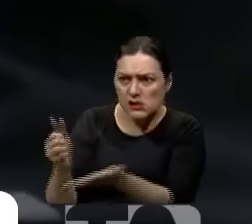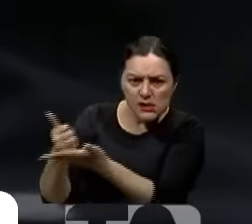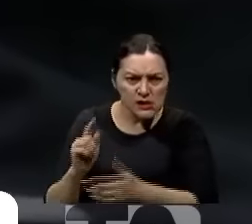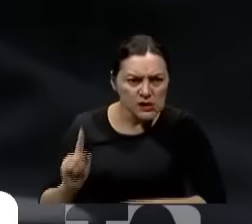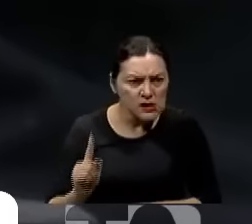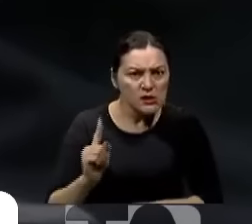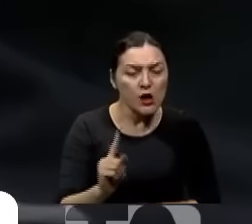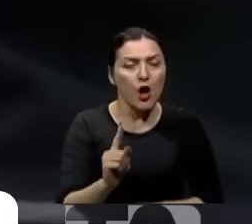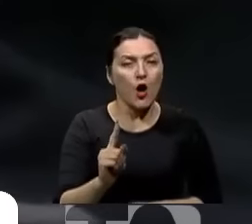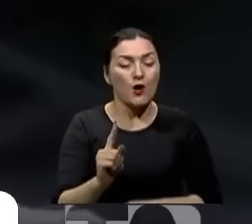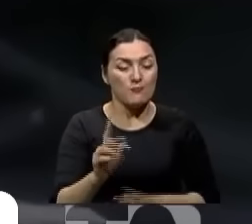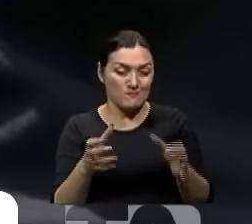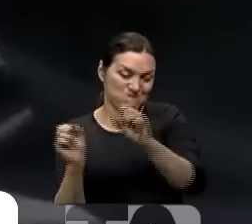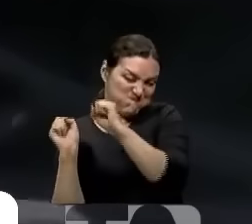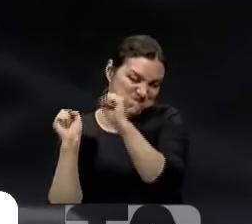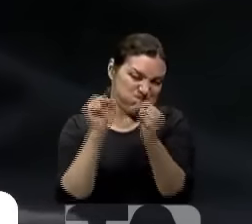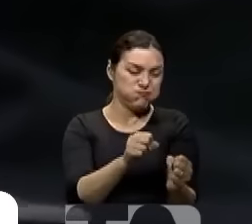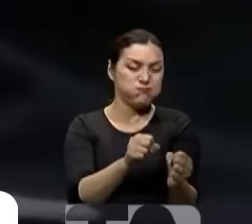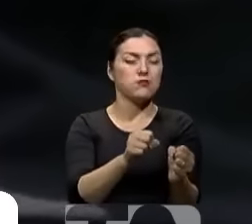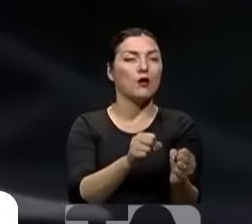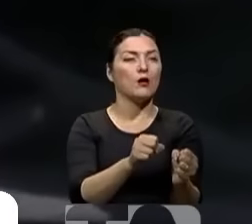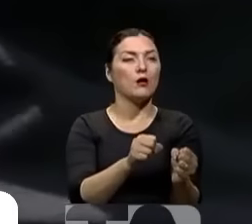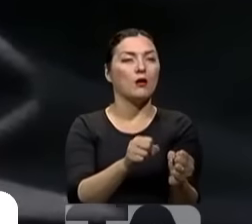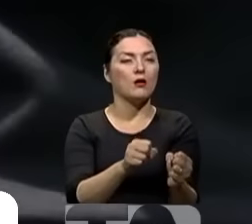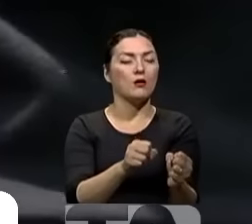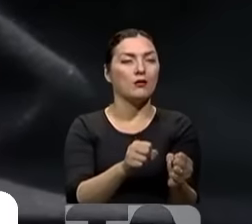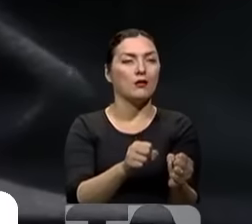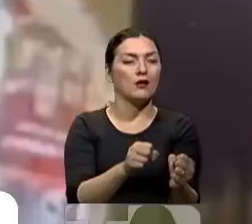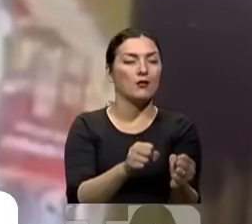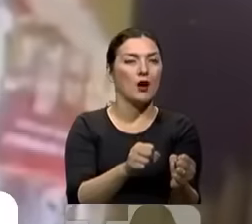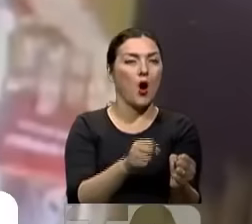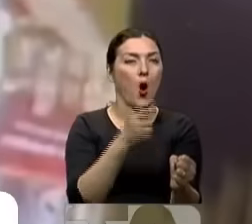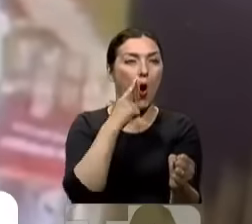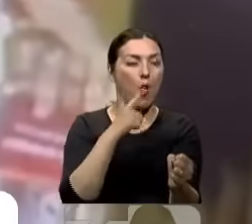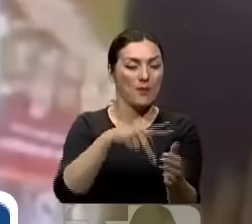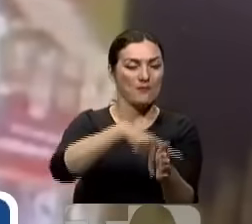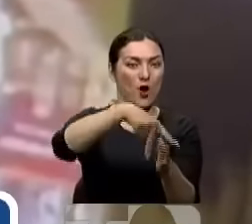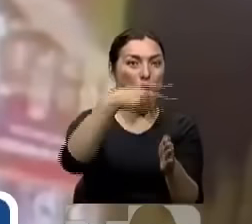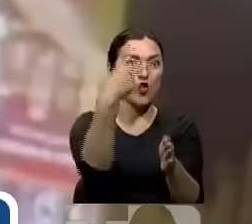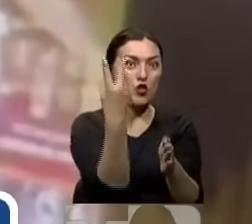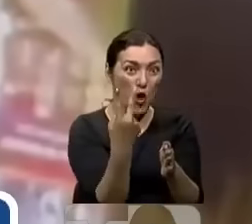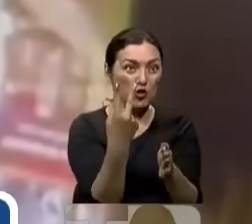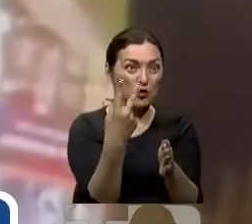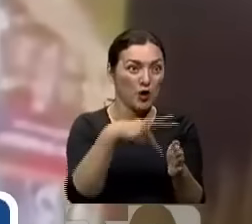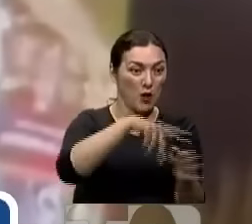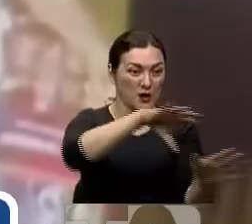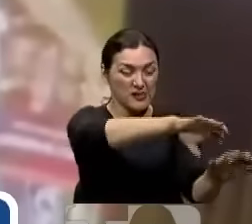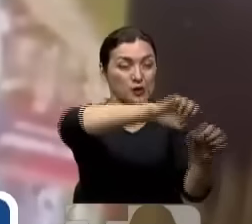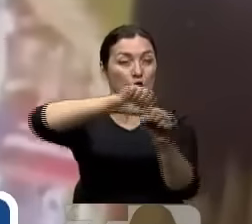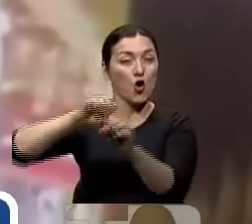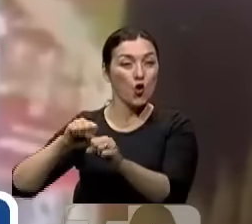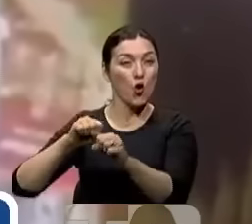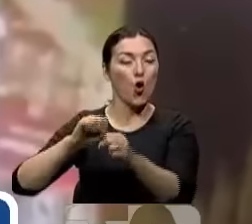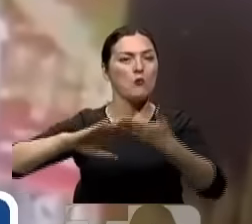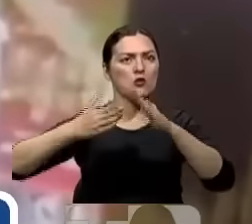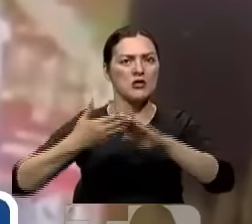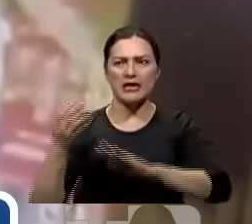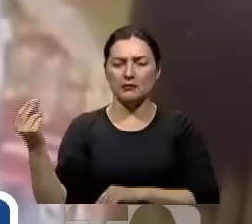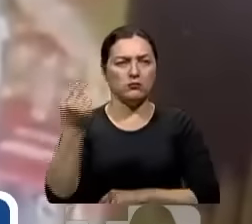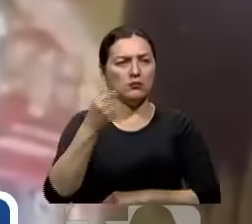eso lo pudimos más o menos retener al acompañante de él. A pesar de la rápida intervención de la comunidad de Capelo, uno